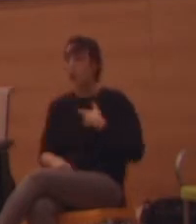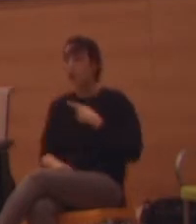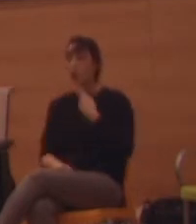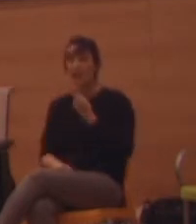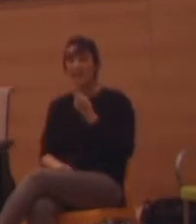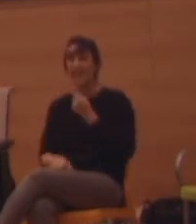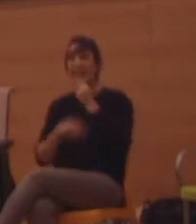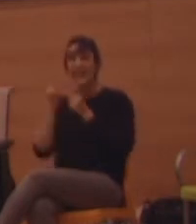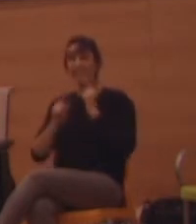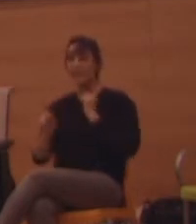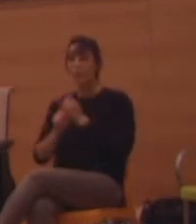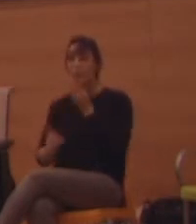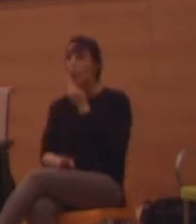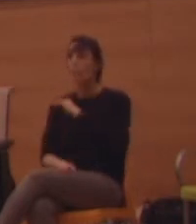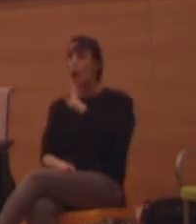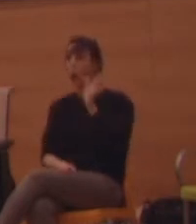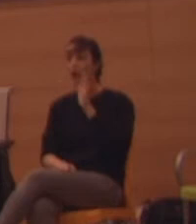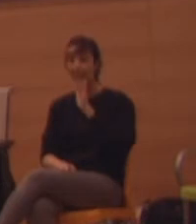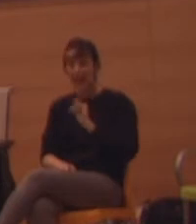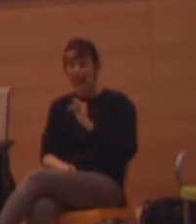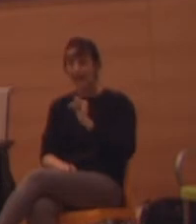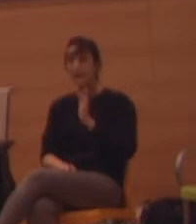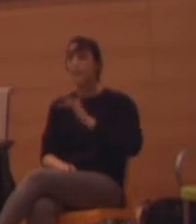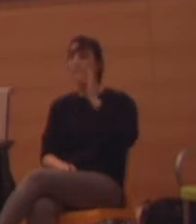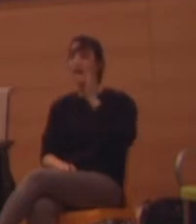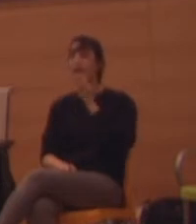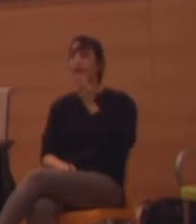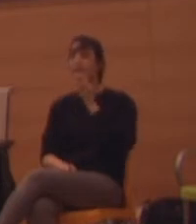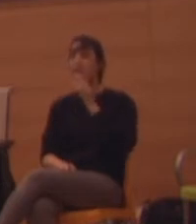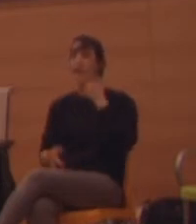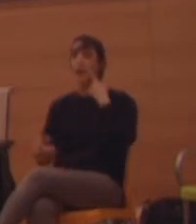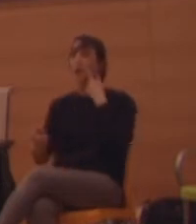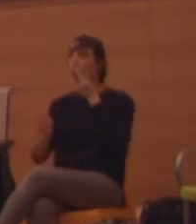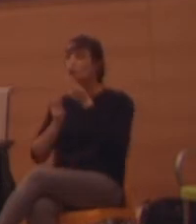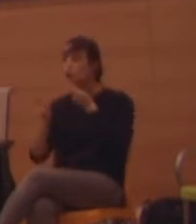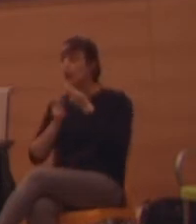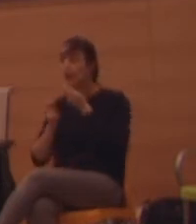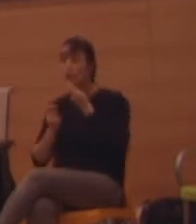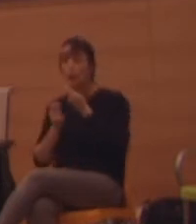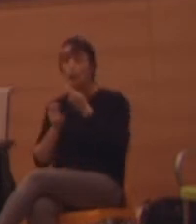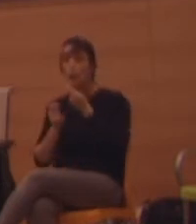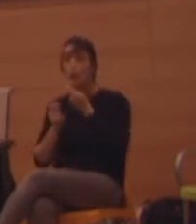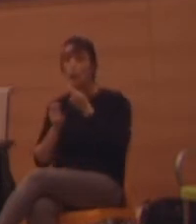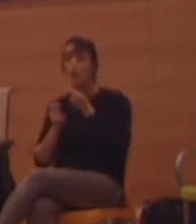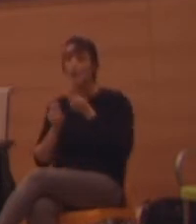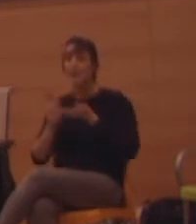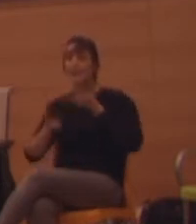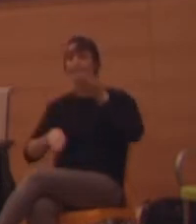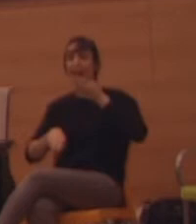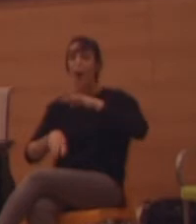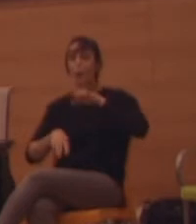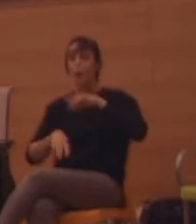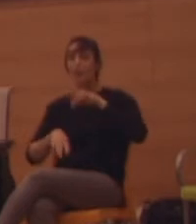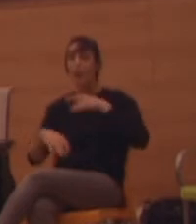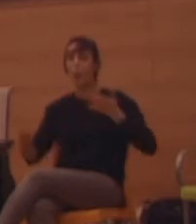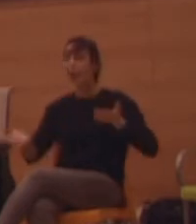mejor antibiótico que hay y el mejor regulador de la glucemia de los pacientes es